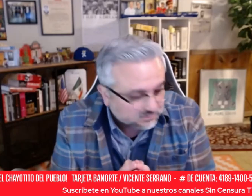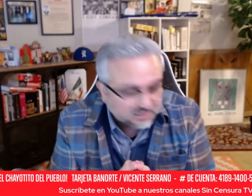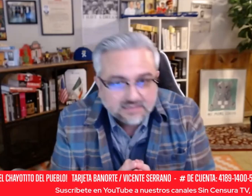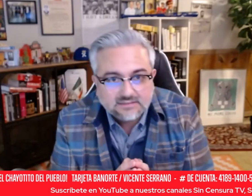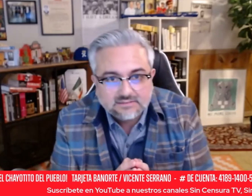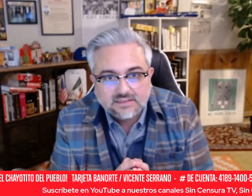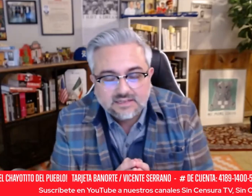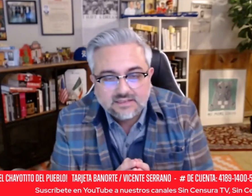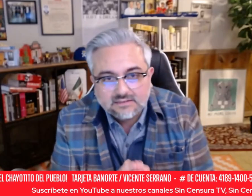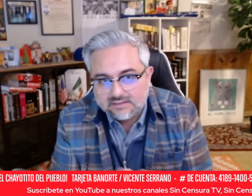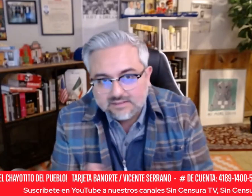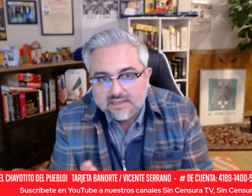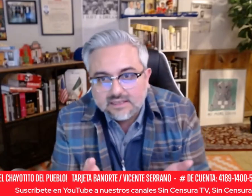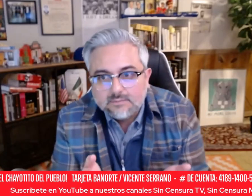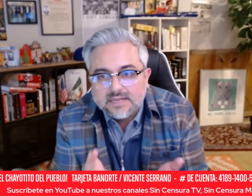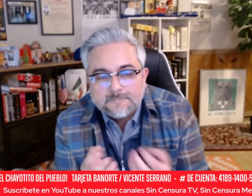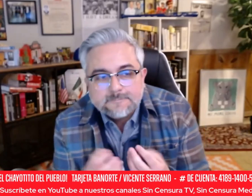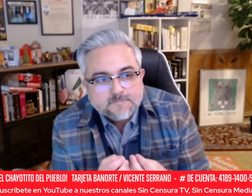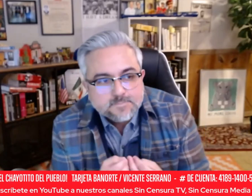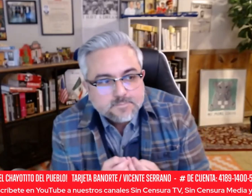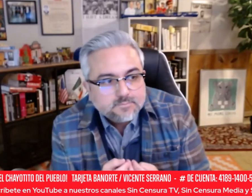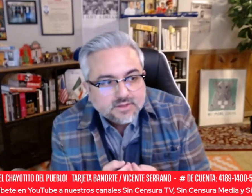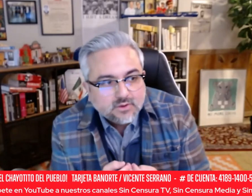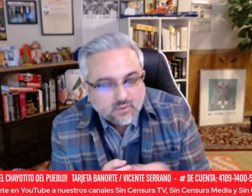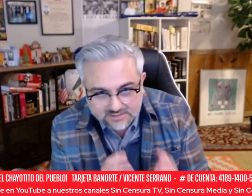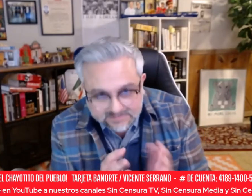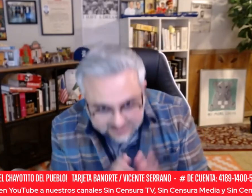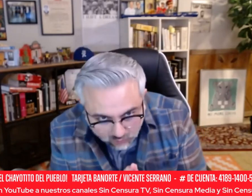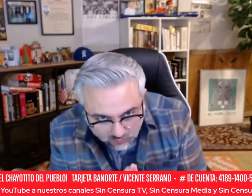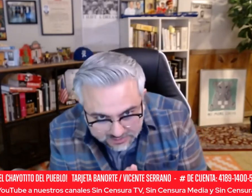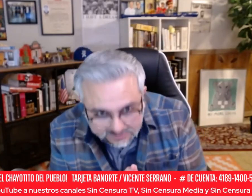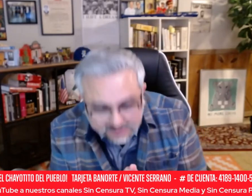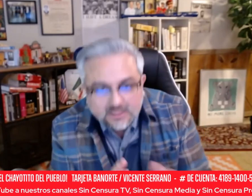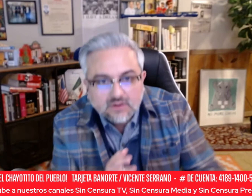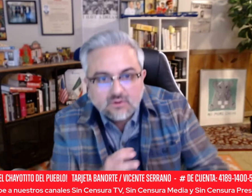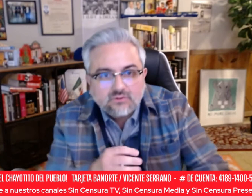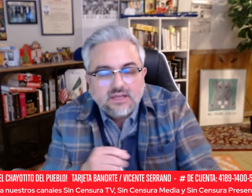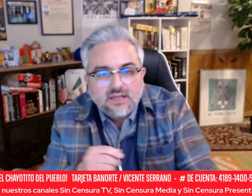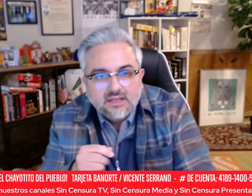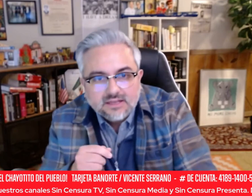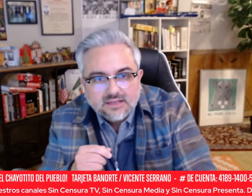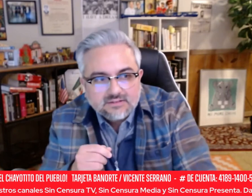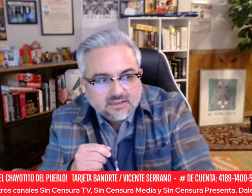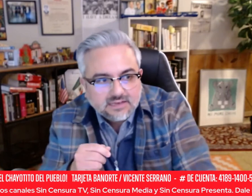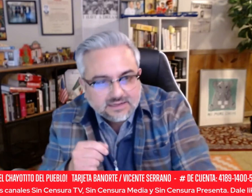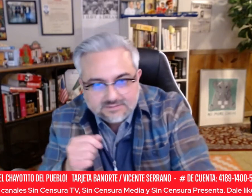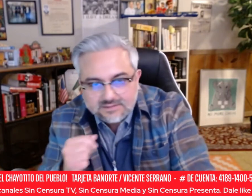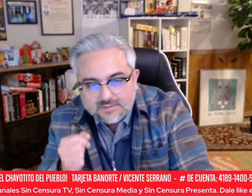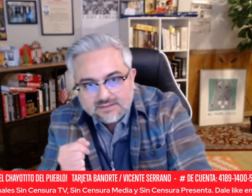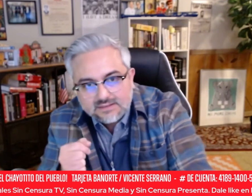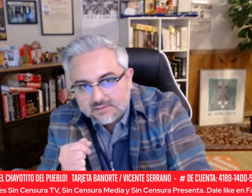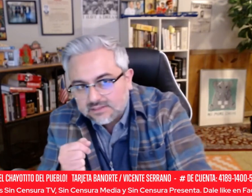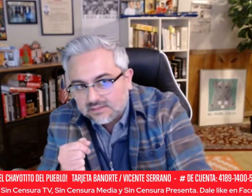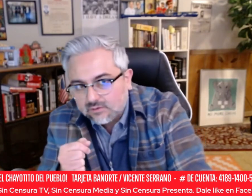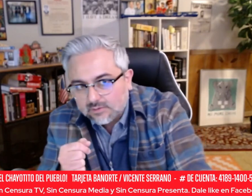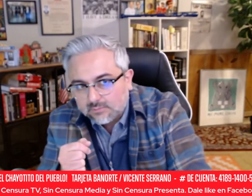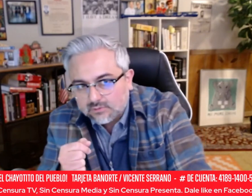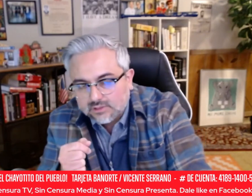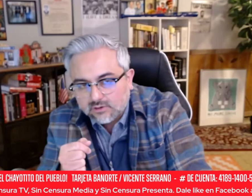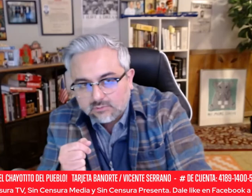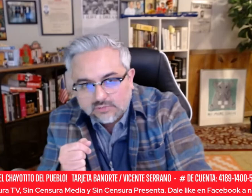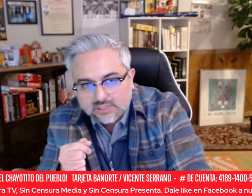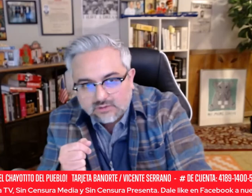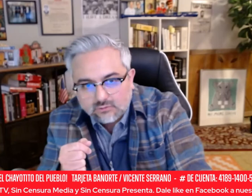qué desesperante es tener a alguien así. Y mire, insisto, de verdad, una cosa es la agresividad que debe tener